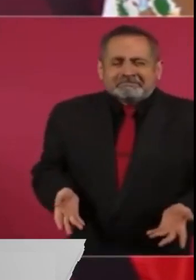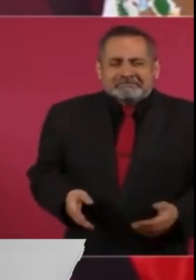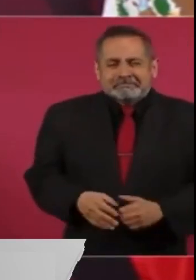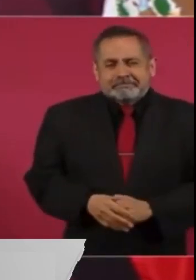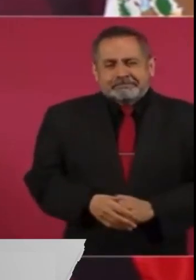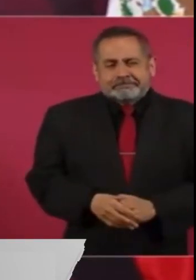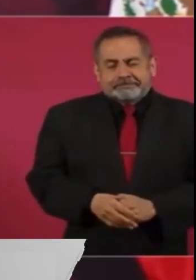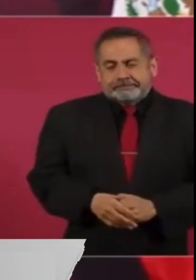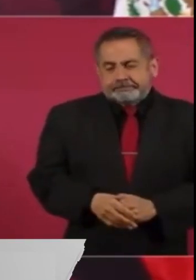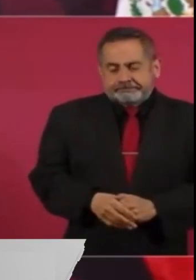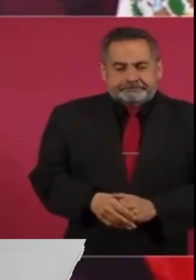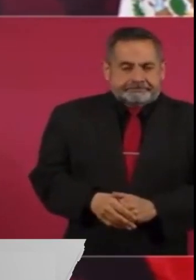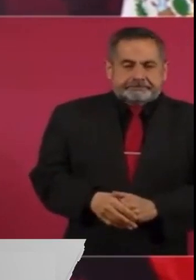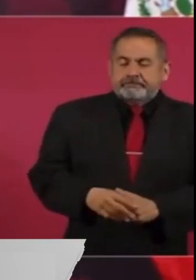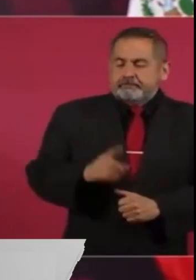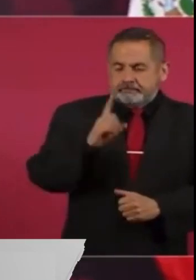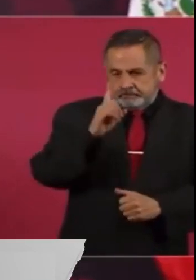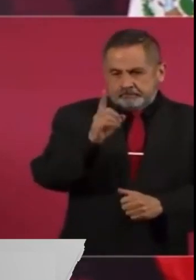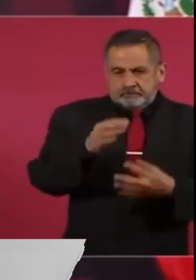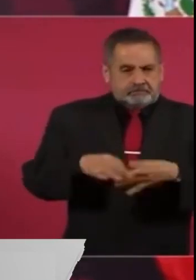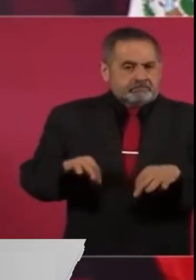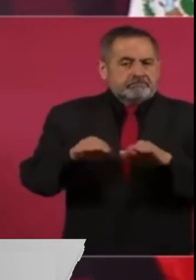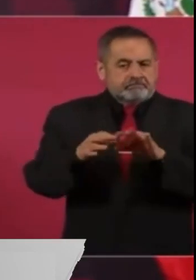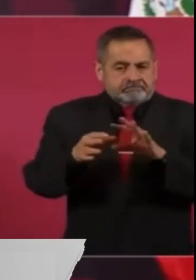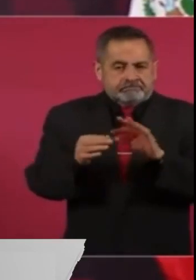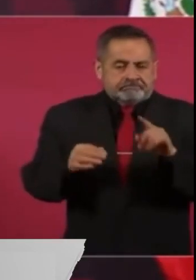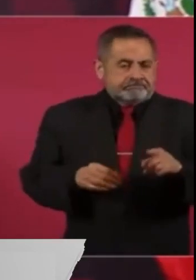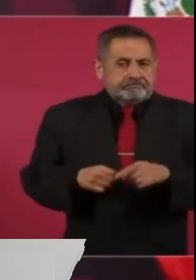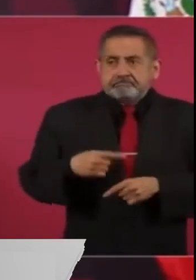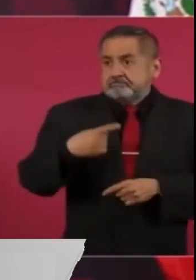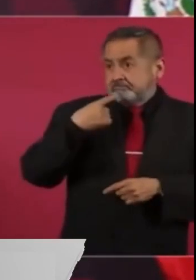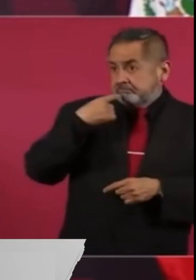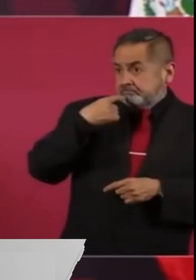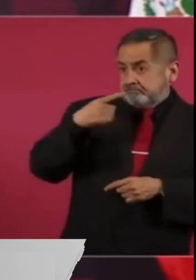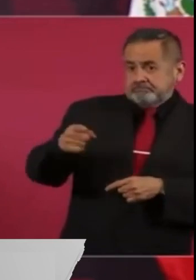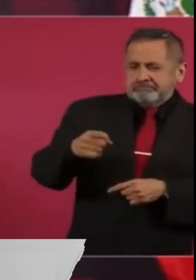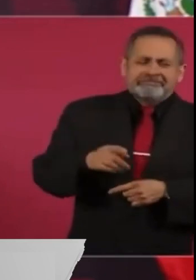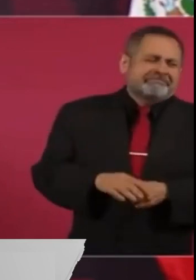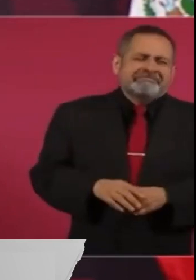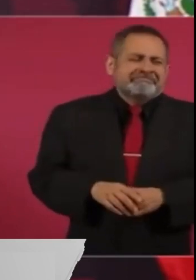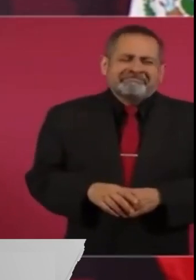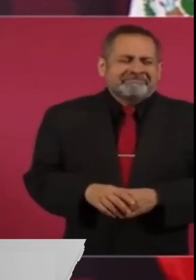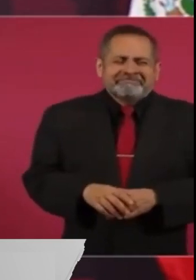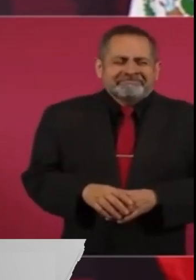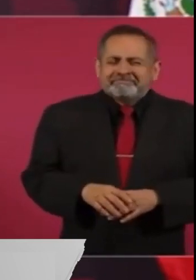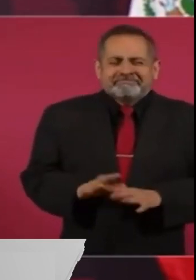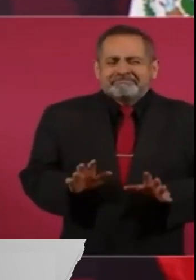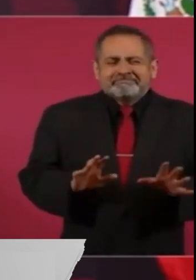Es importante, más que la denuncia en este caso,